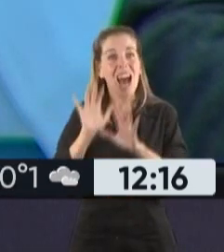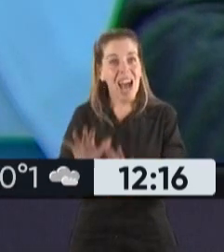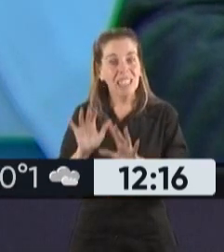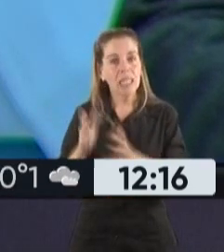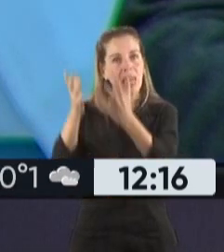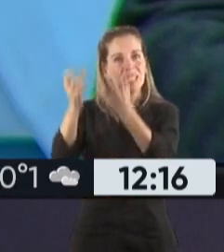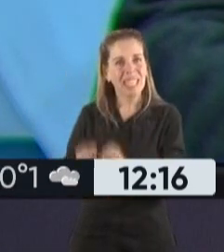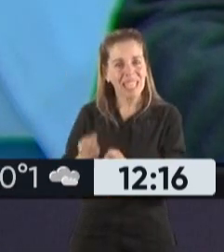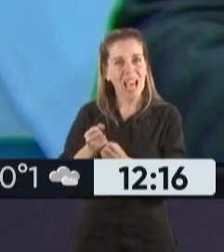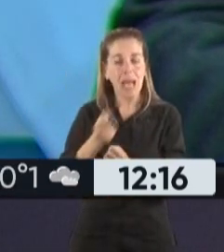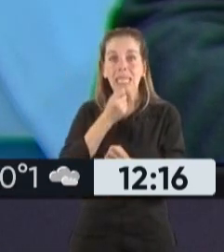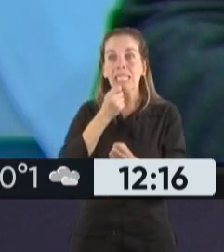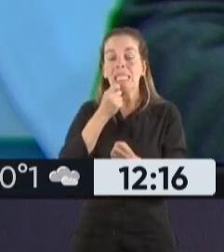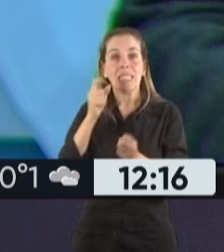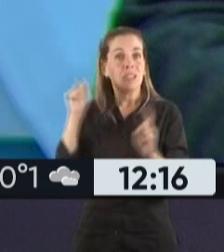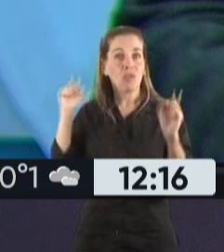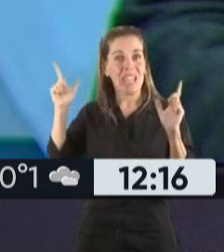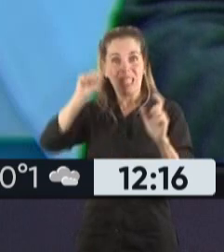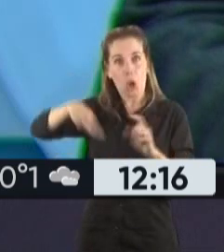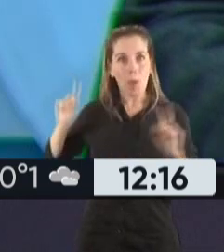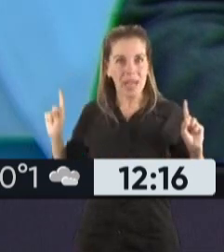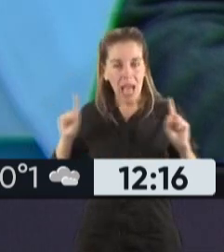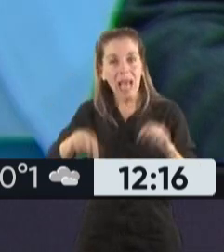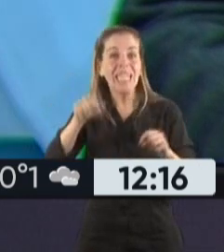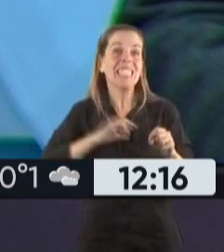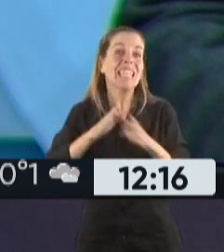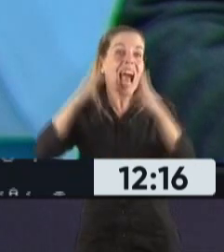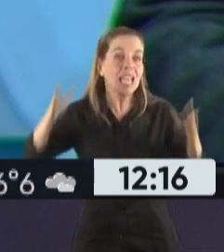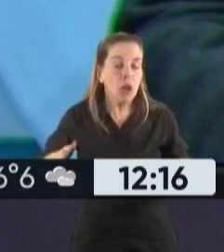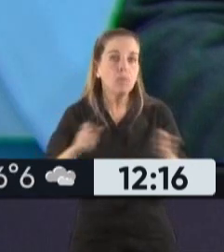Si la sequía no hubiera existido, estaríamos creciendo 4 o 5 puntos este año.